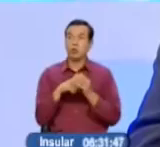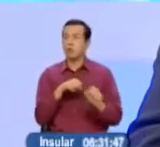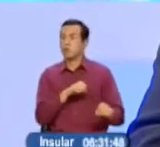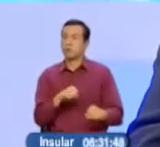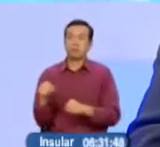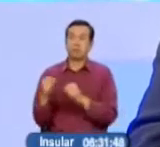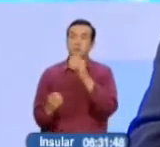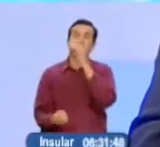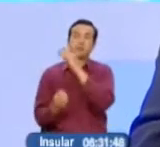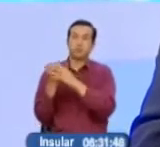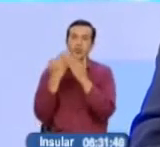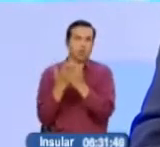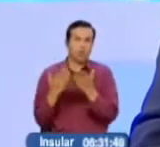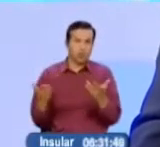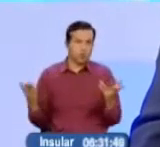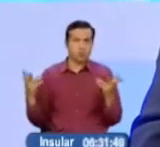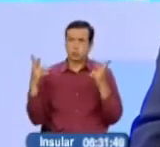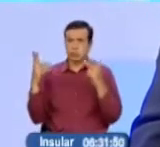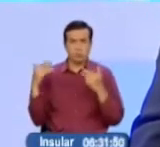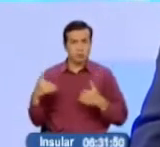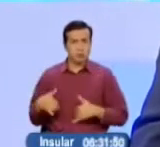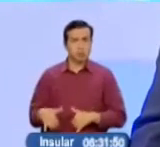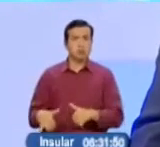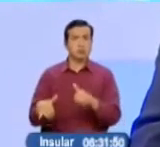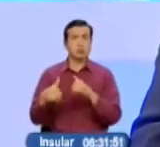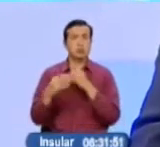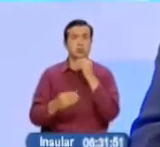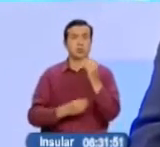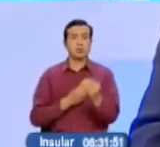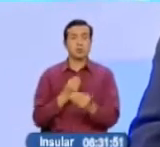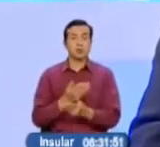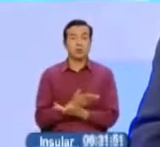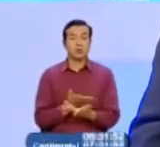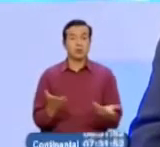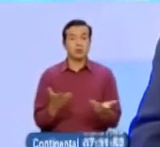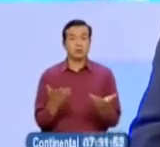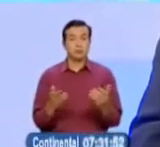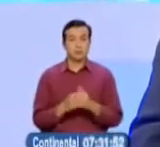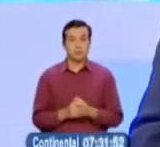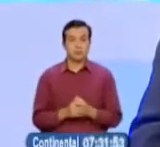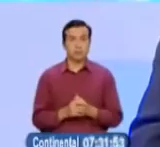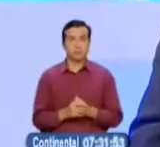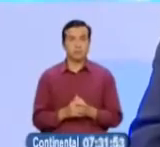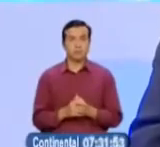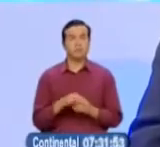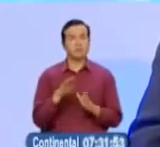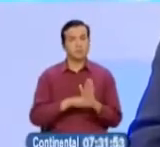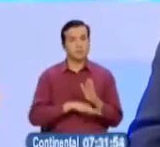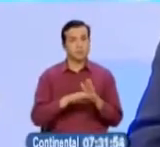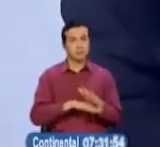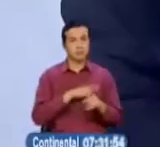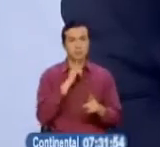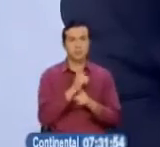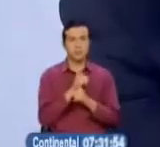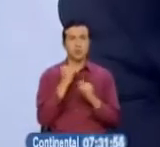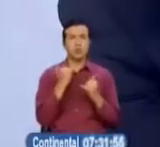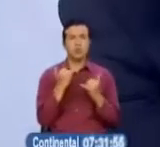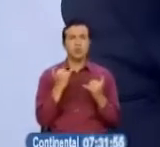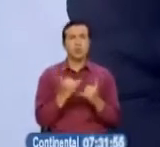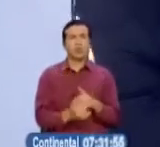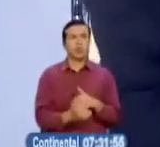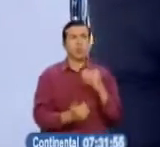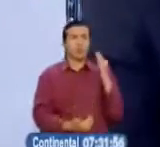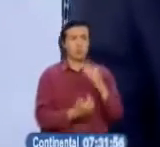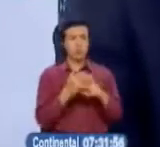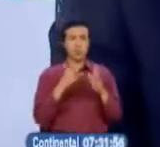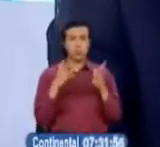ocurran estos fenómenos, porque los fenómenos van a seguir ocurriendo, ¿no? Los efectos sean al menos mitigables Ahora, en algún lo que está sentido. sucediendo es nada